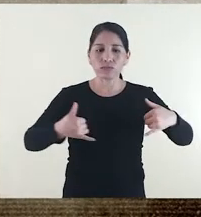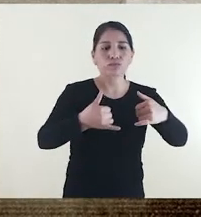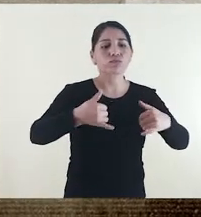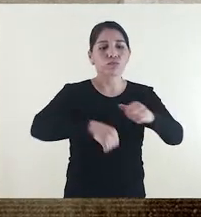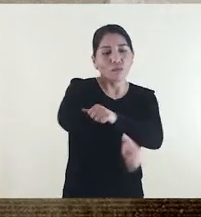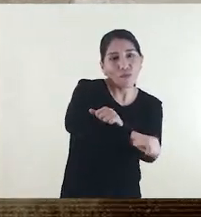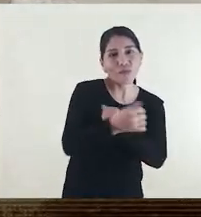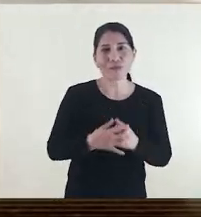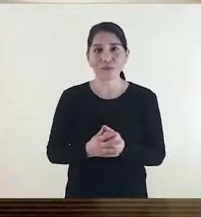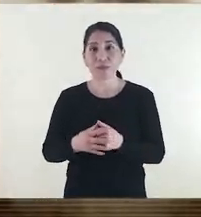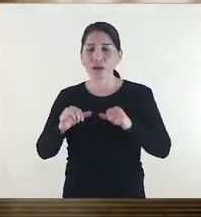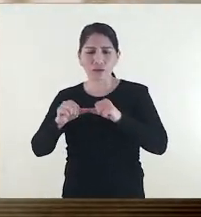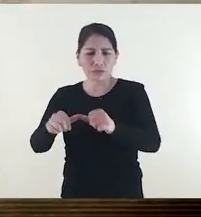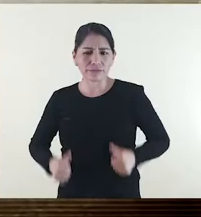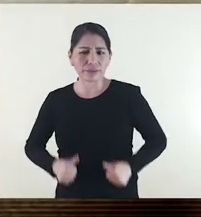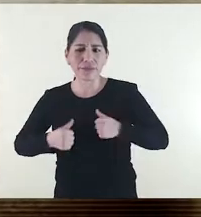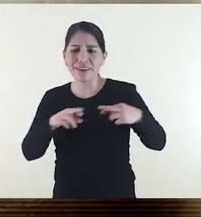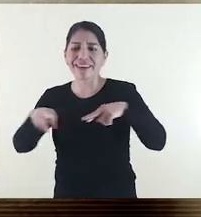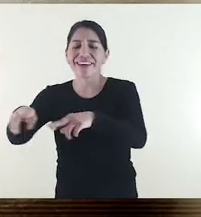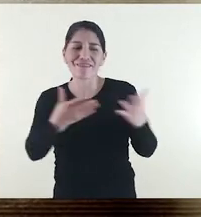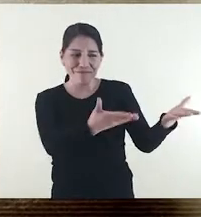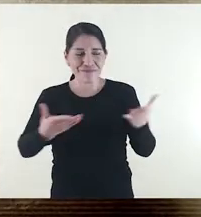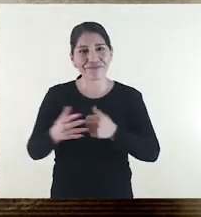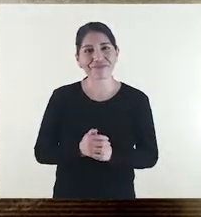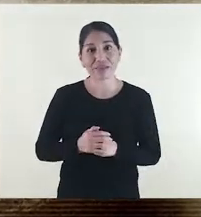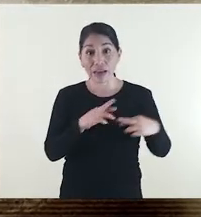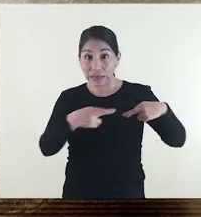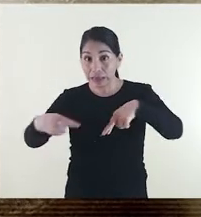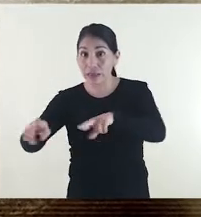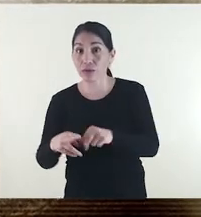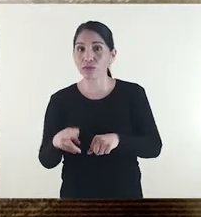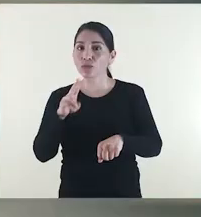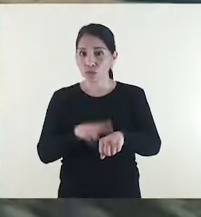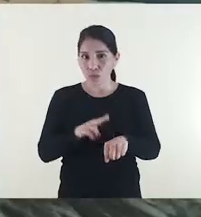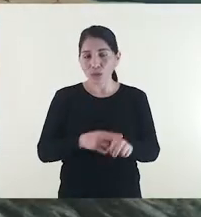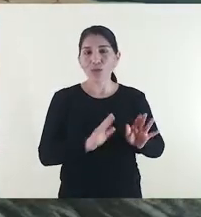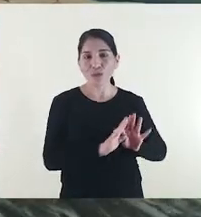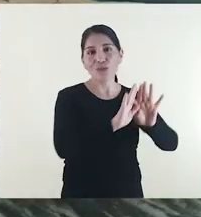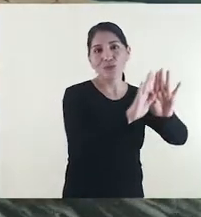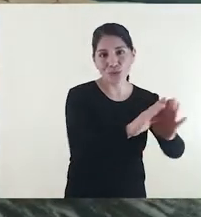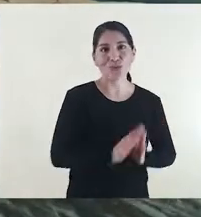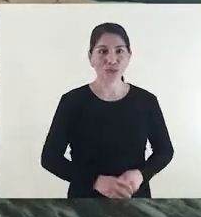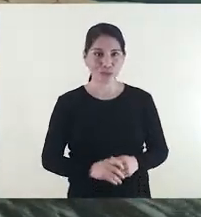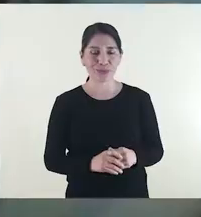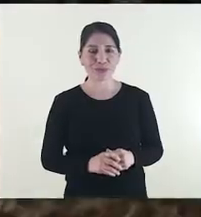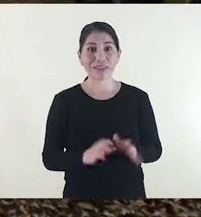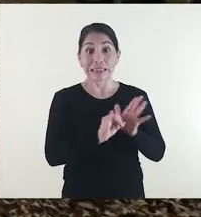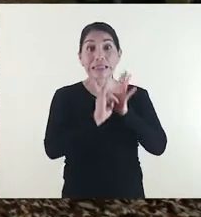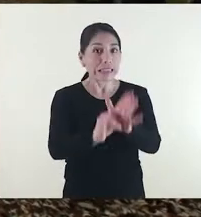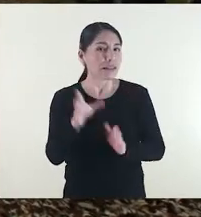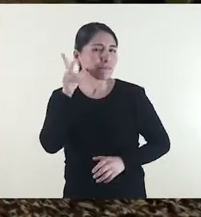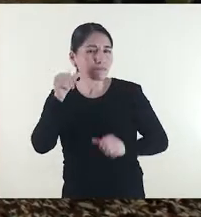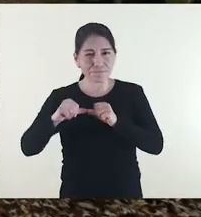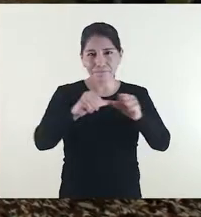tiempos secos. Una continuidad de vida que el río siempre acogió. El río Rímac, un patrimonio natural que es